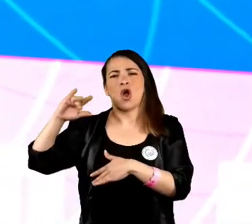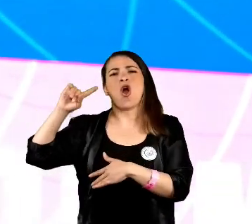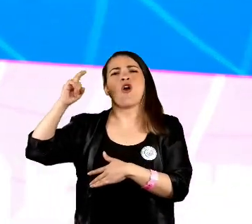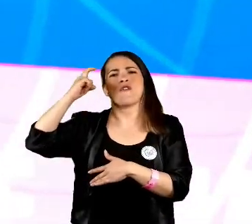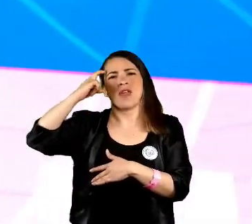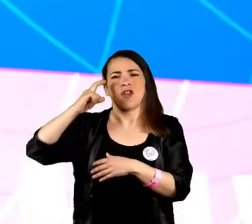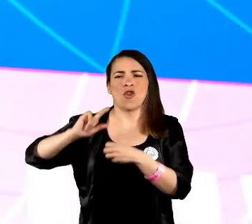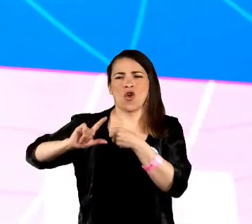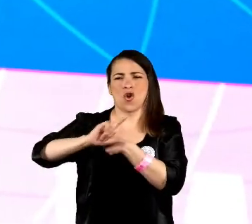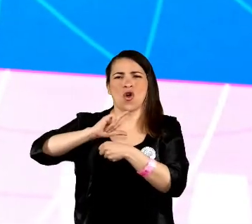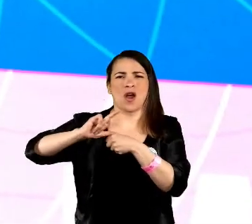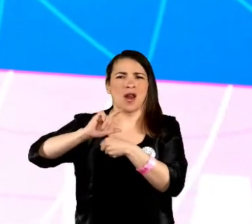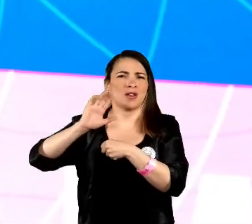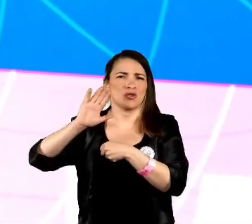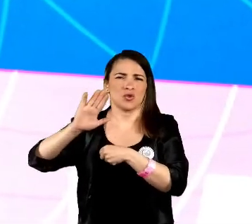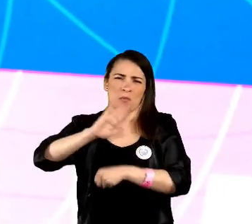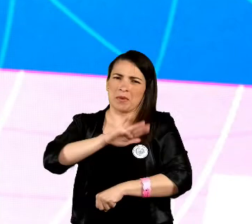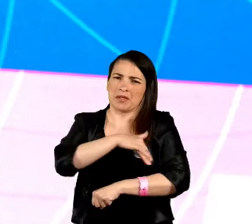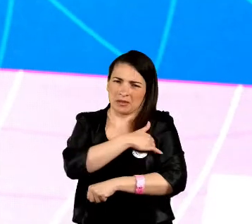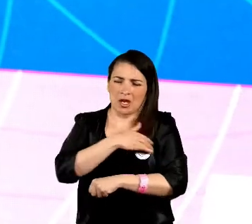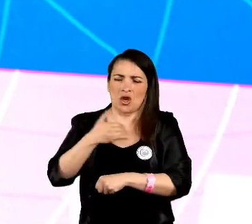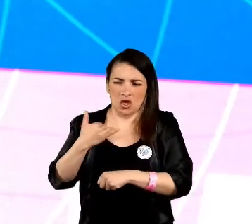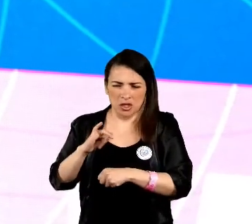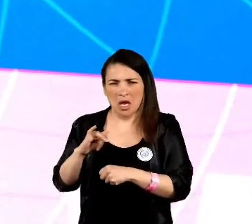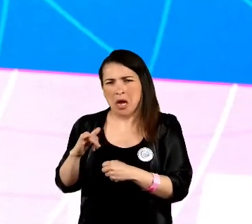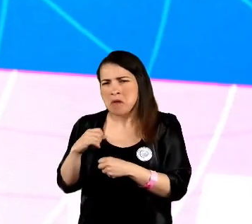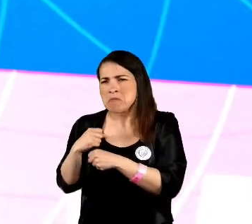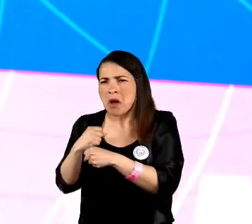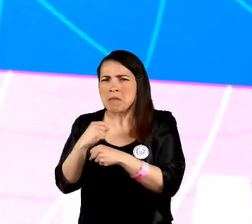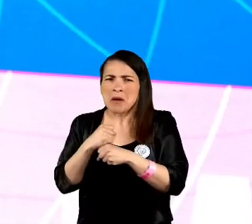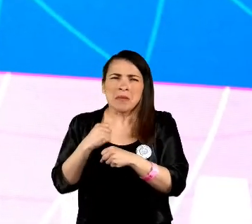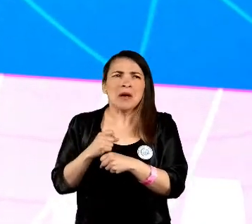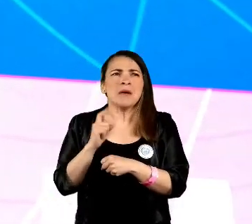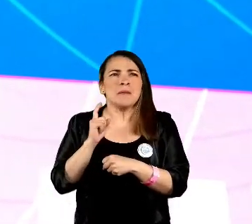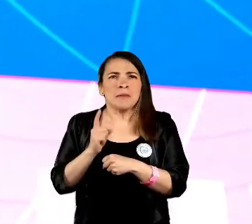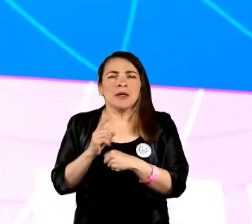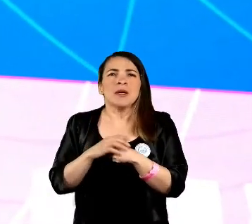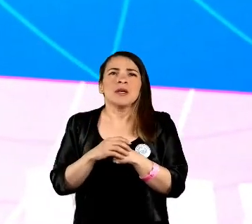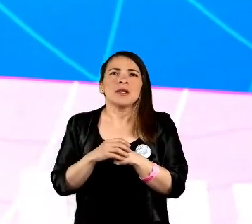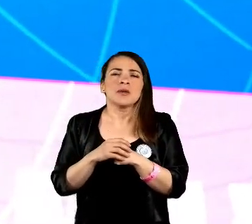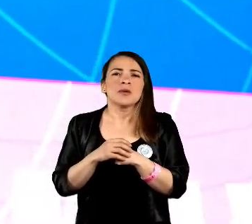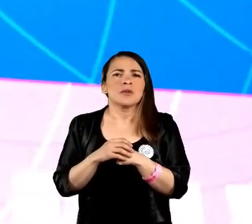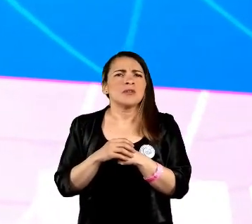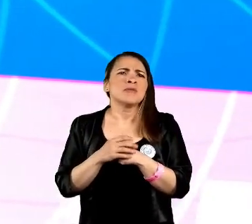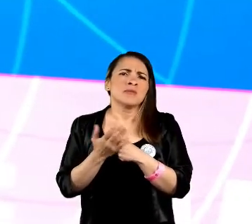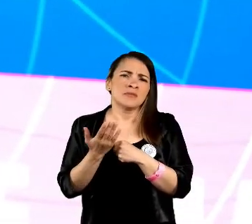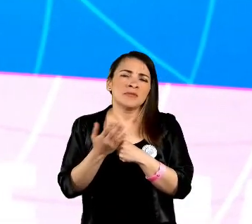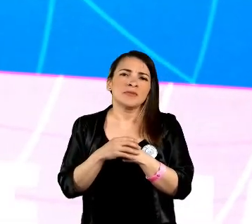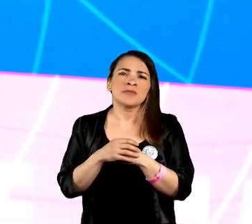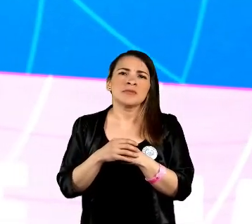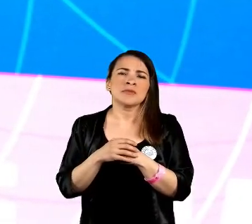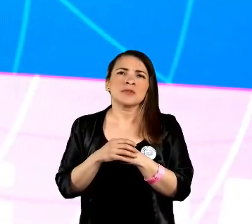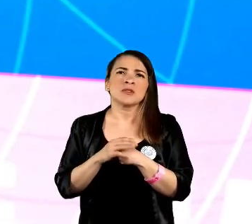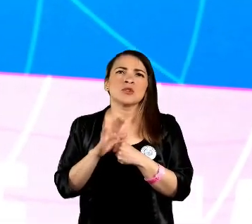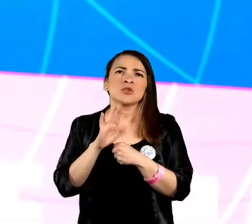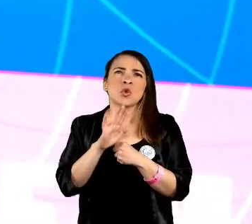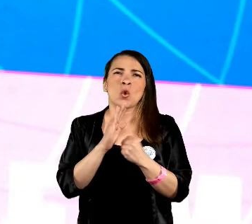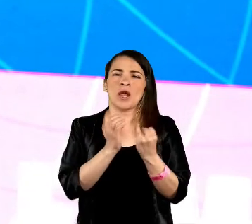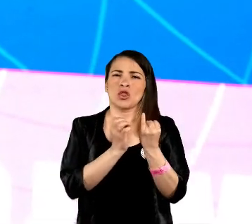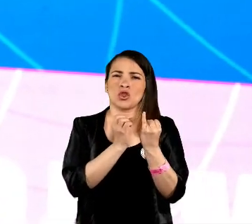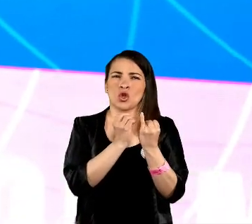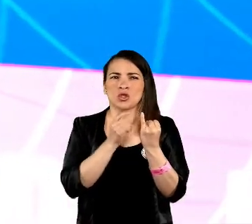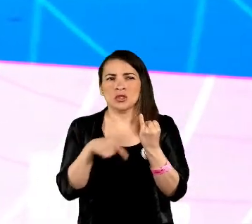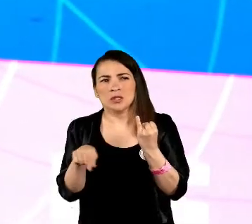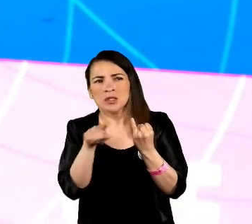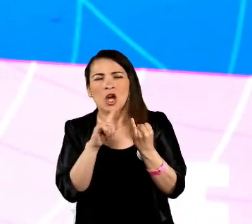con ministerios iría por las fuentes de financiamiento por ahí No convencionales desde la industria pero que